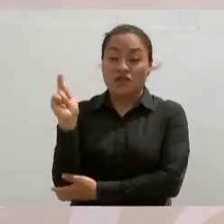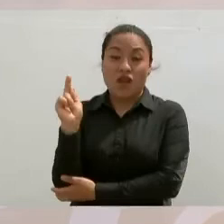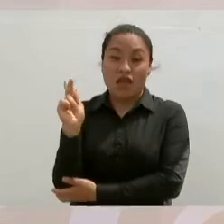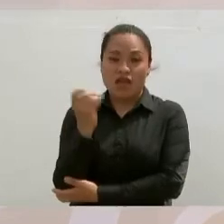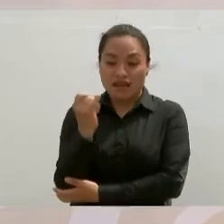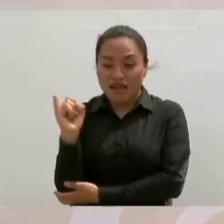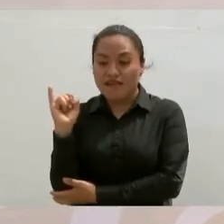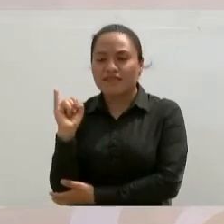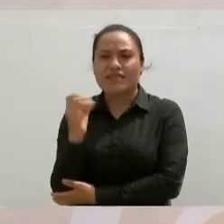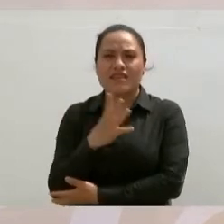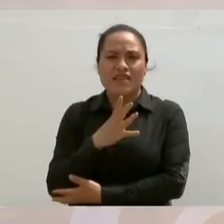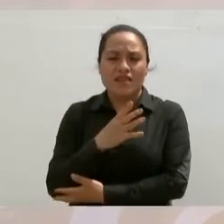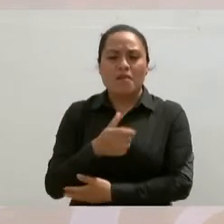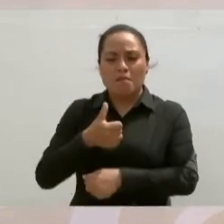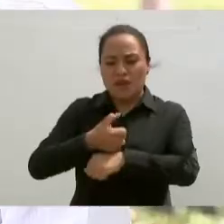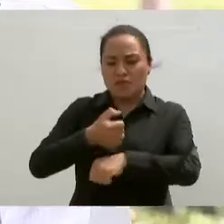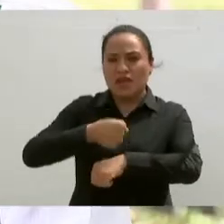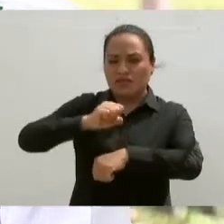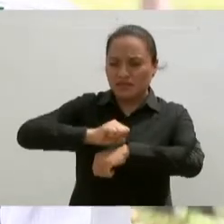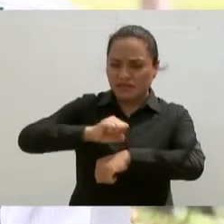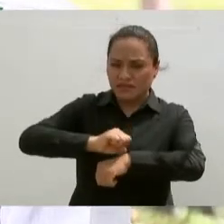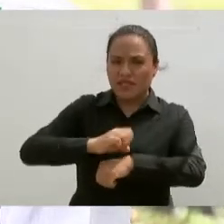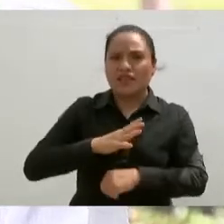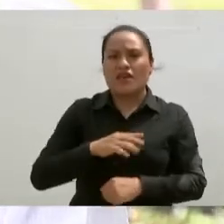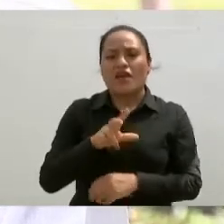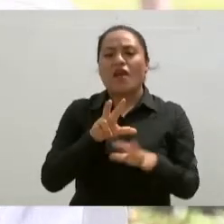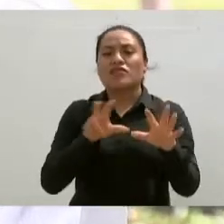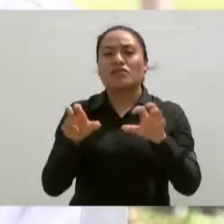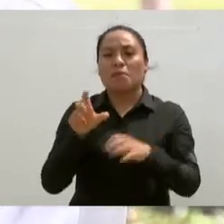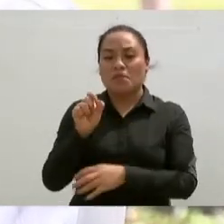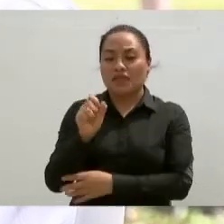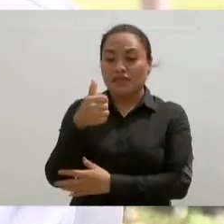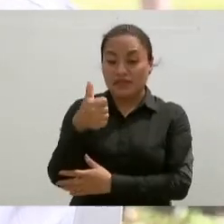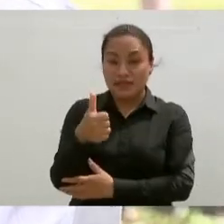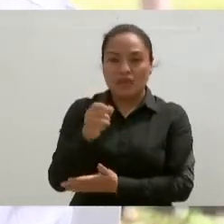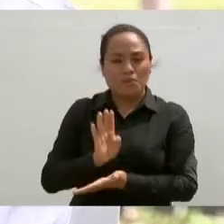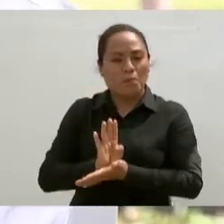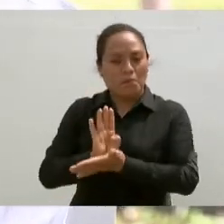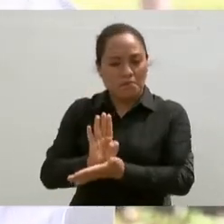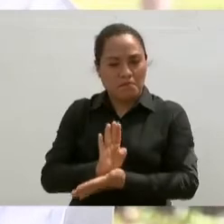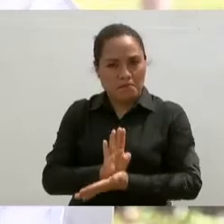se están entregando aquí en Tapana 826 becas.